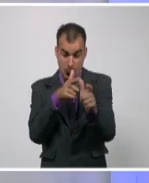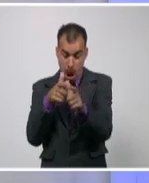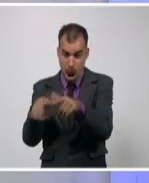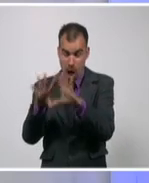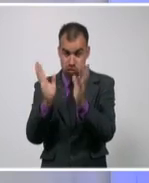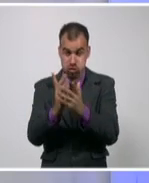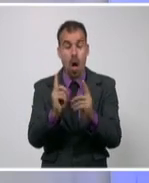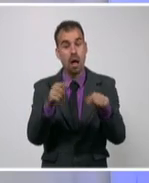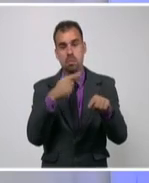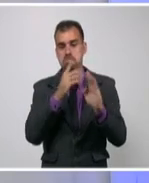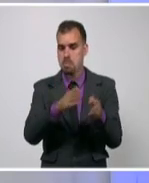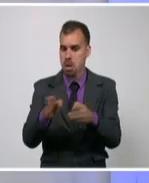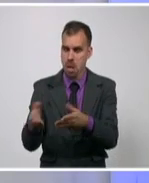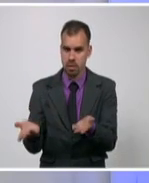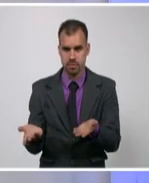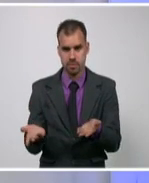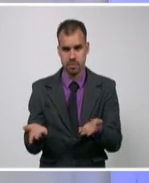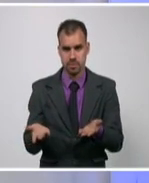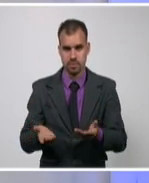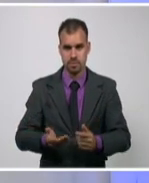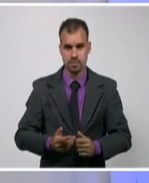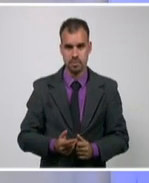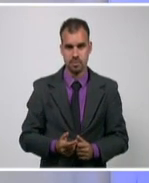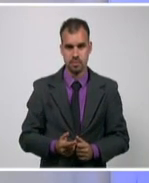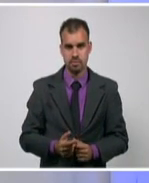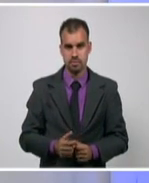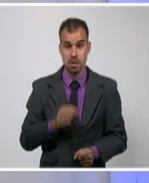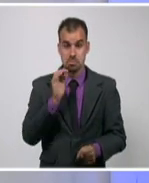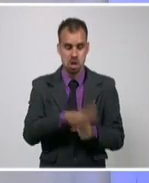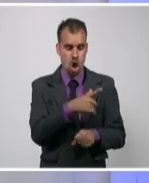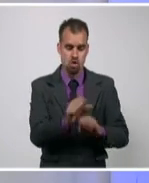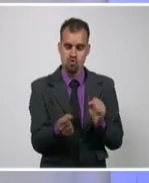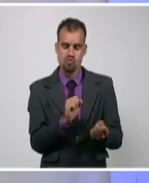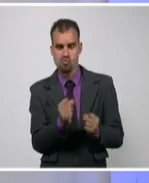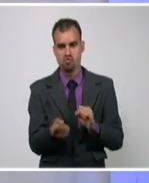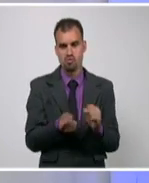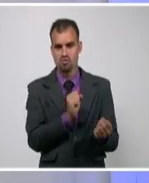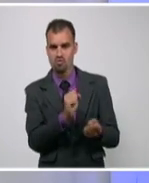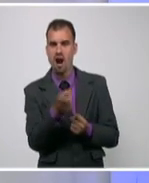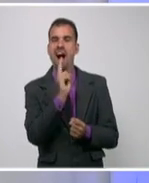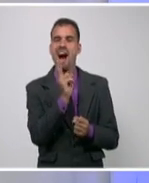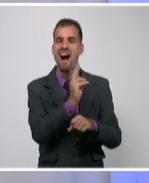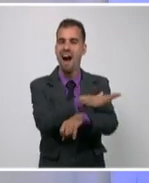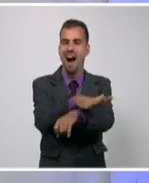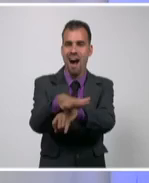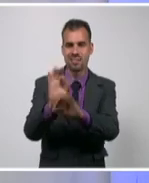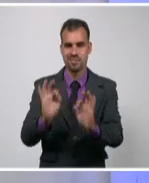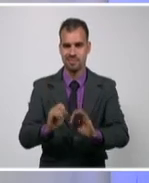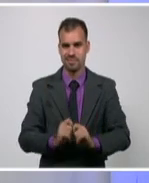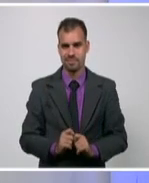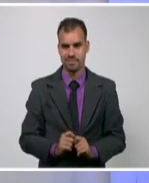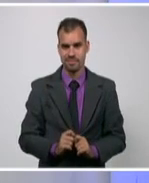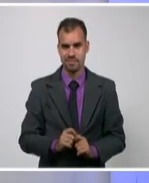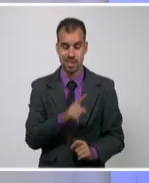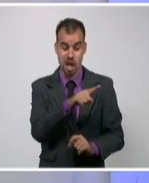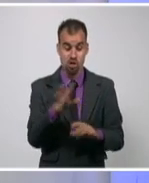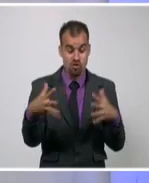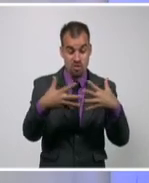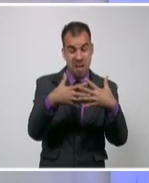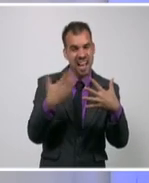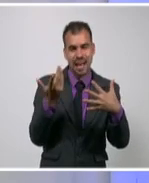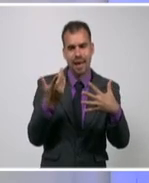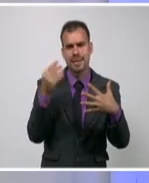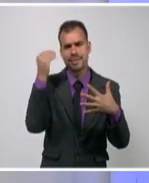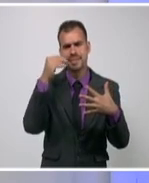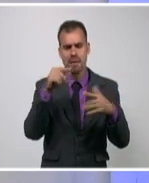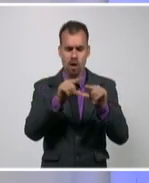sus inicios buscaron el dominio sobre la cuenca caribeña y estar en línea directa con el estratégico Canal de Panamá. Objetivos